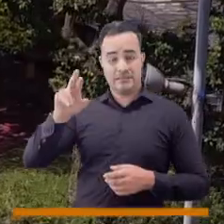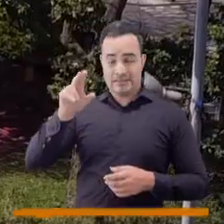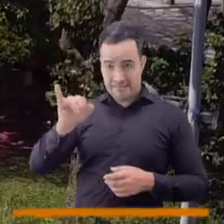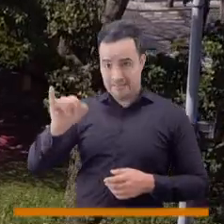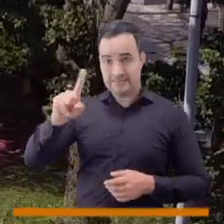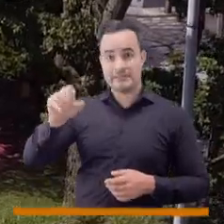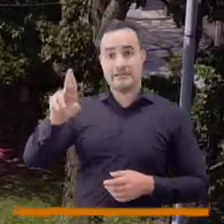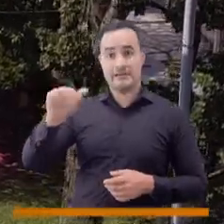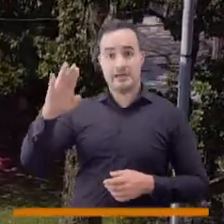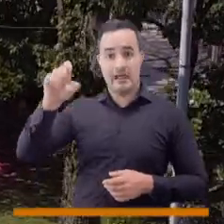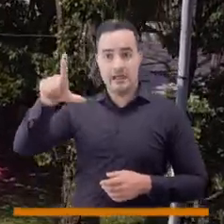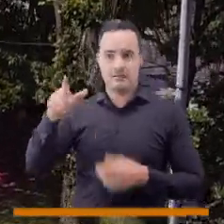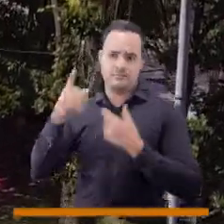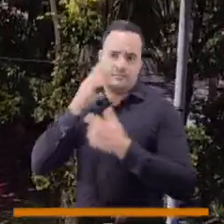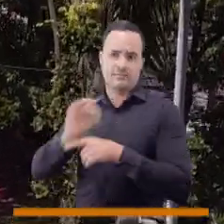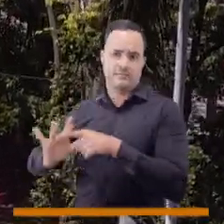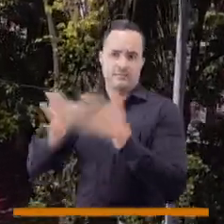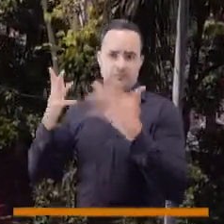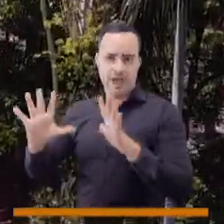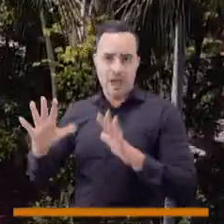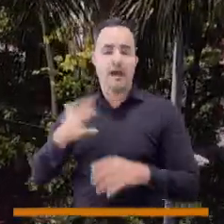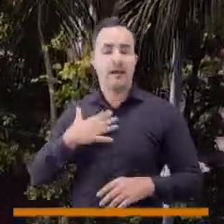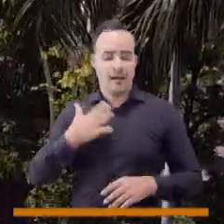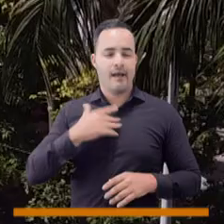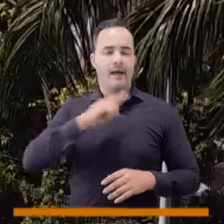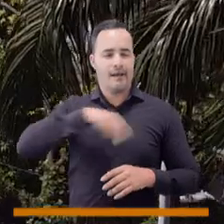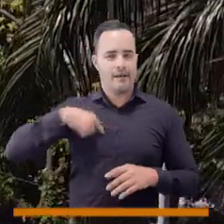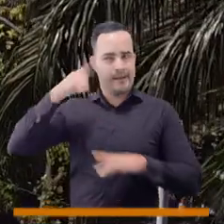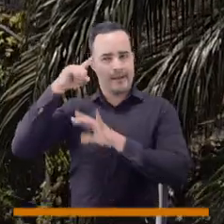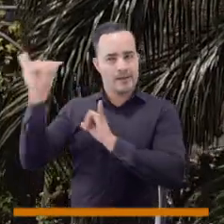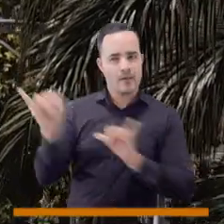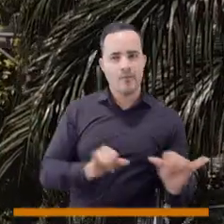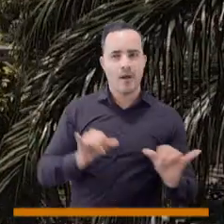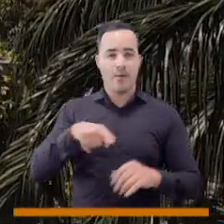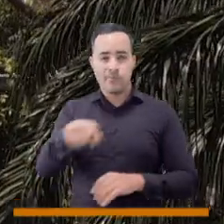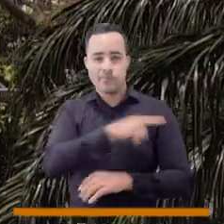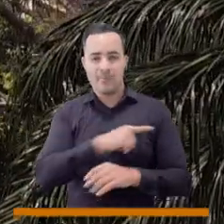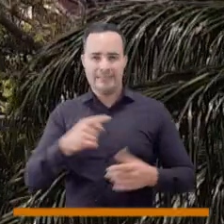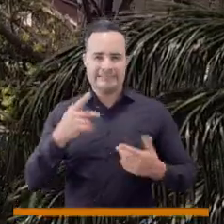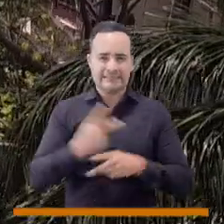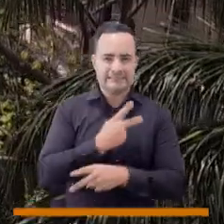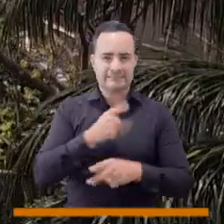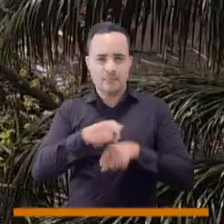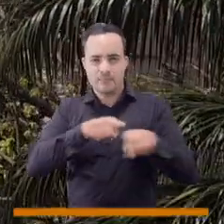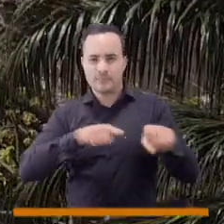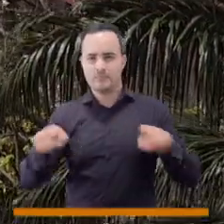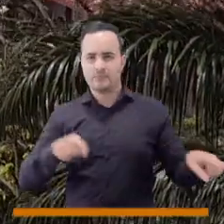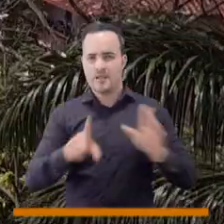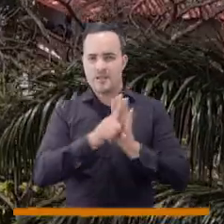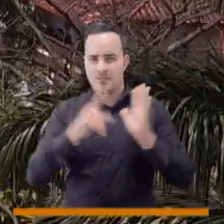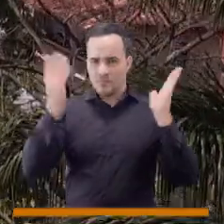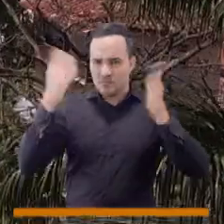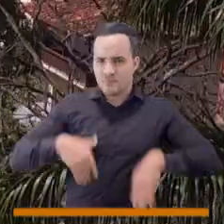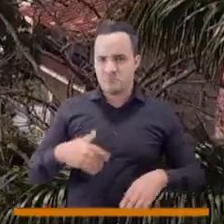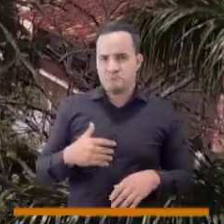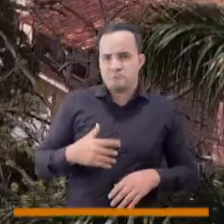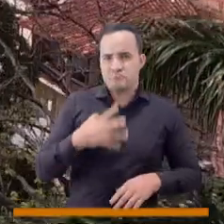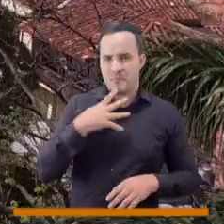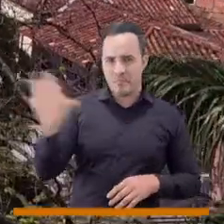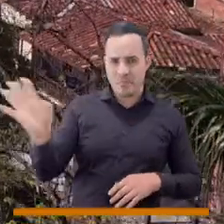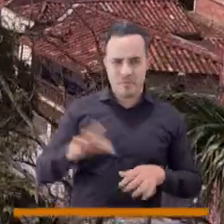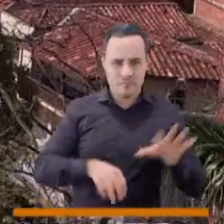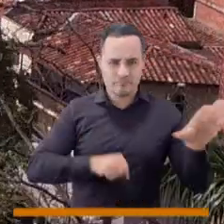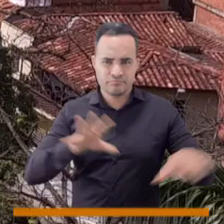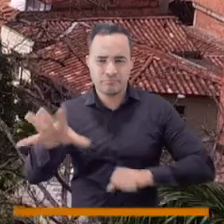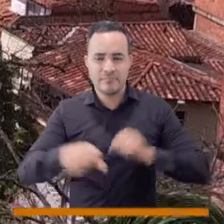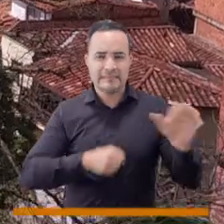aquí en Medellín, con ese conocimiento fáctico que tenemos de la delincuencia, lo podríamos traer aquí con empresas desarrolladoras para efectivamente no solamente